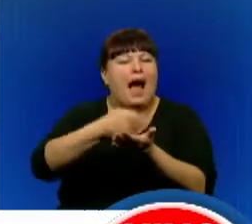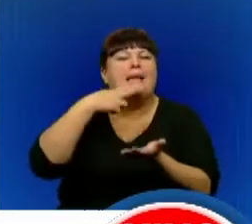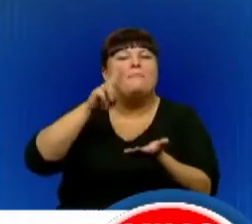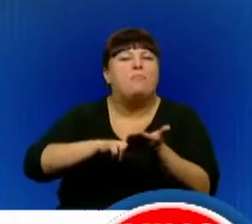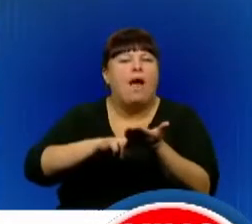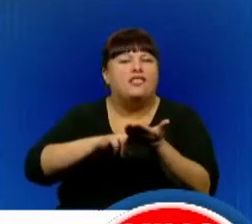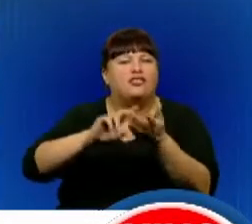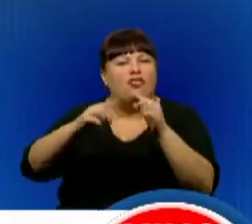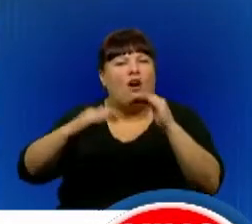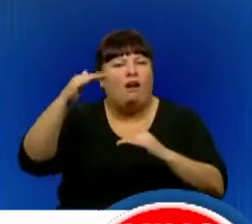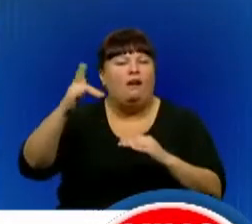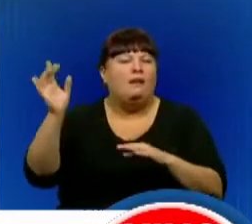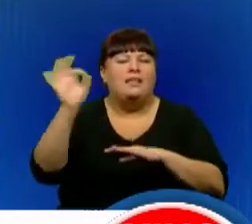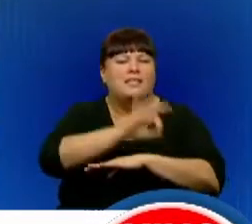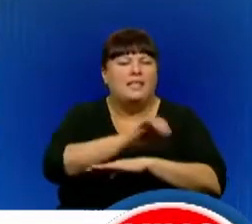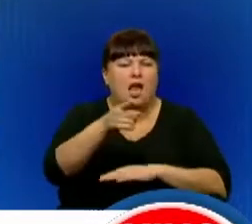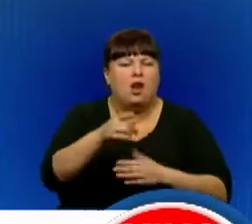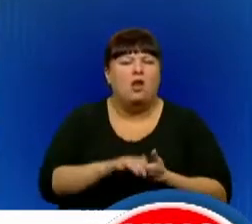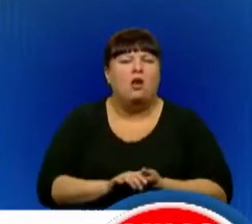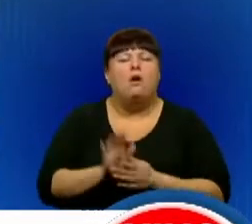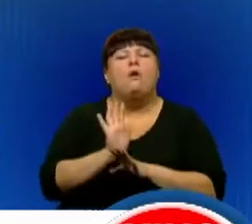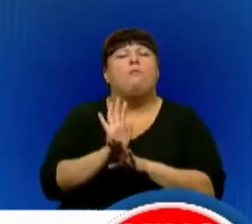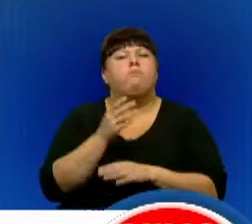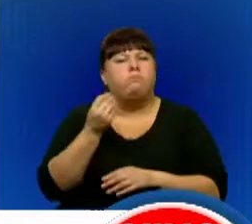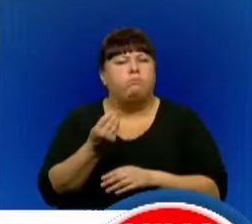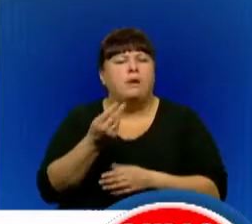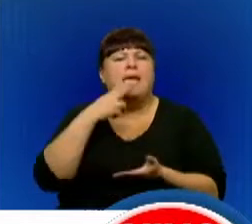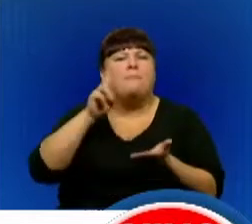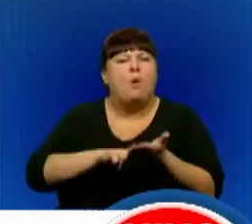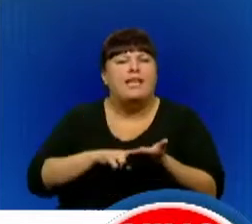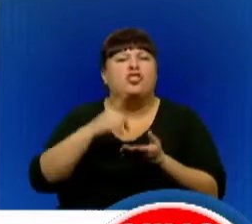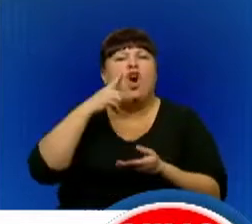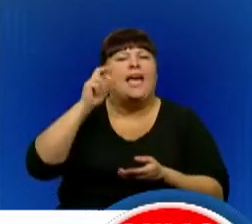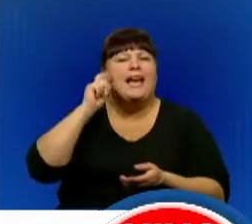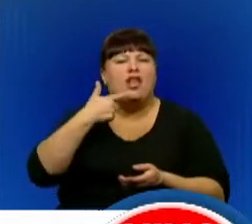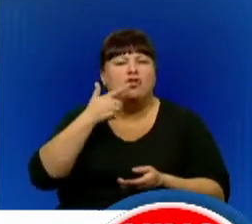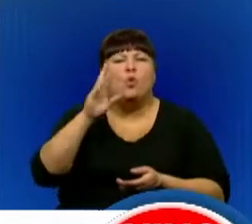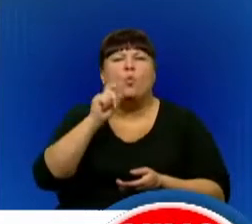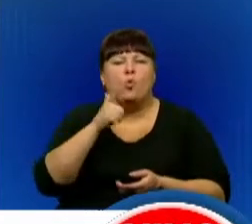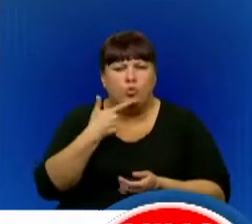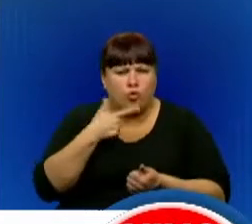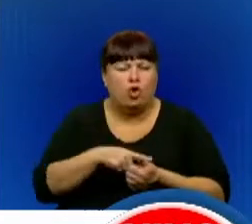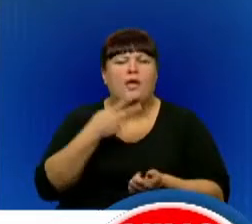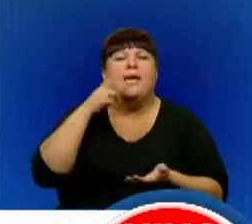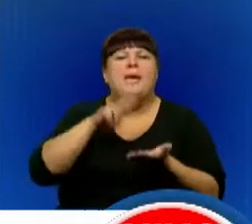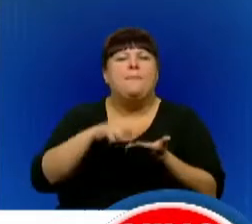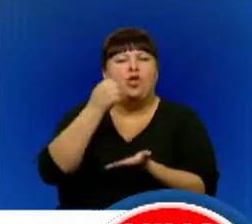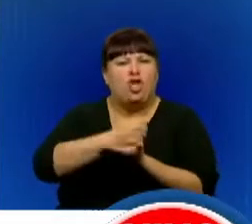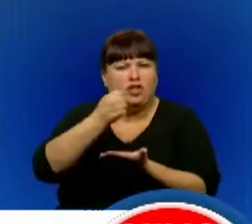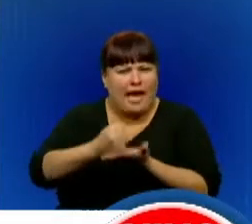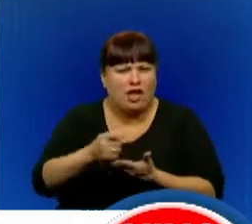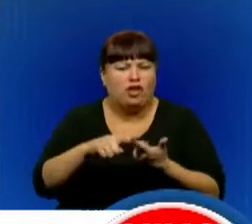impuestos distorsivos hacia cero. Estoy hablando de impuesto a los ingresos brutos, de impuesto a los sellos,